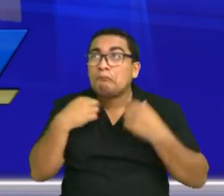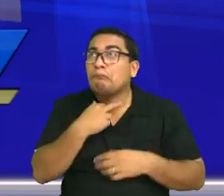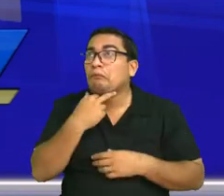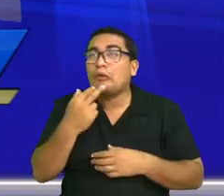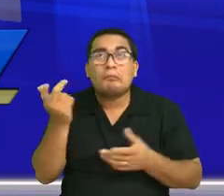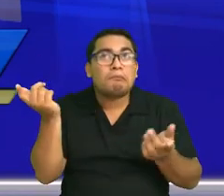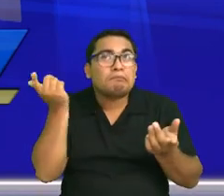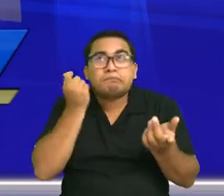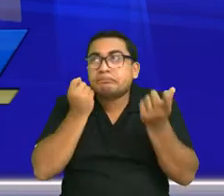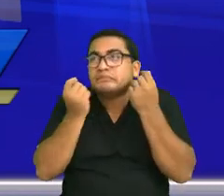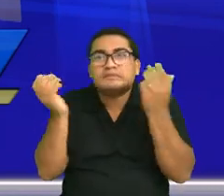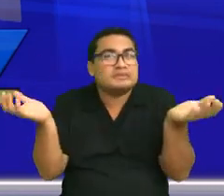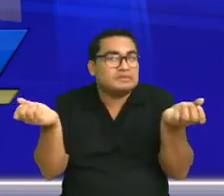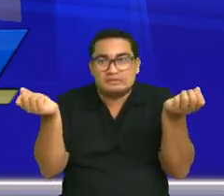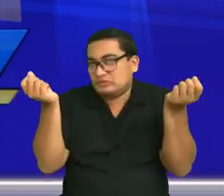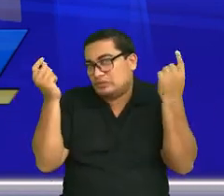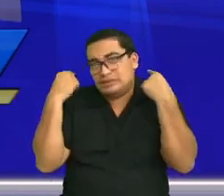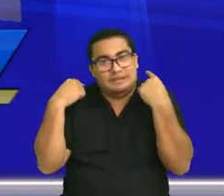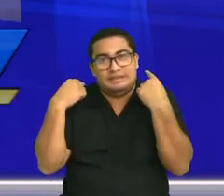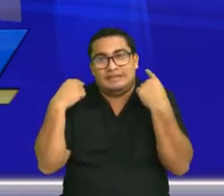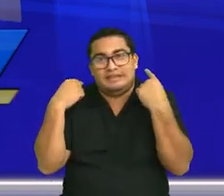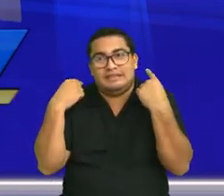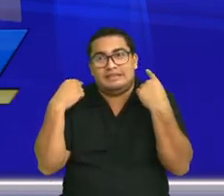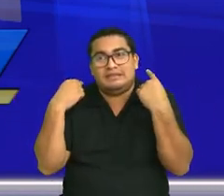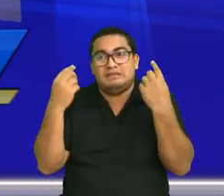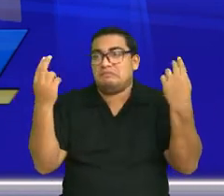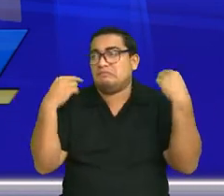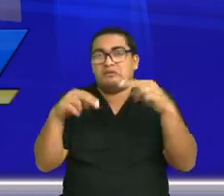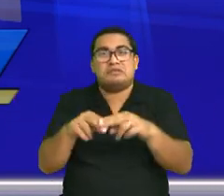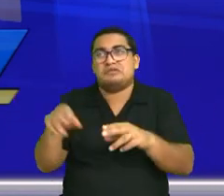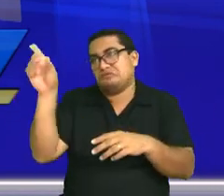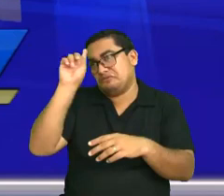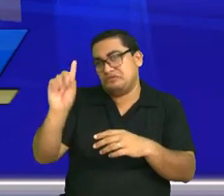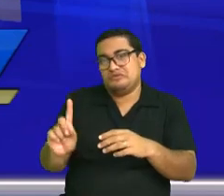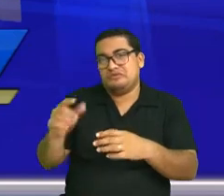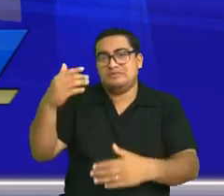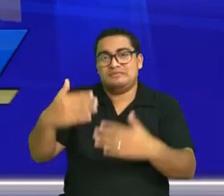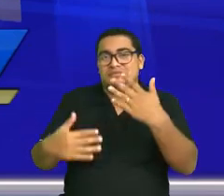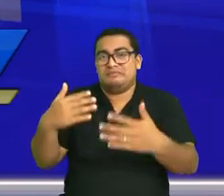optar. Un derecho, es un derecho humano fundamental, sí, sí,